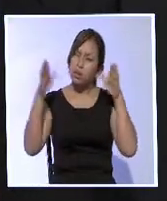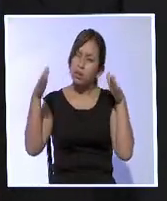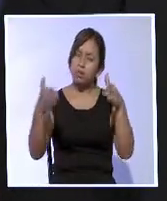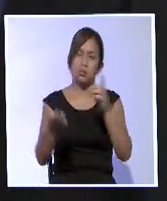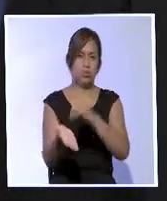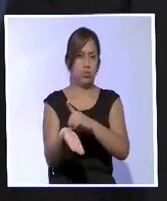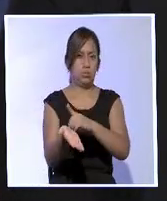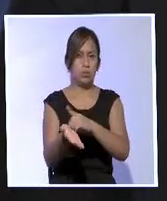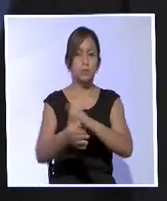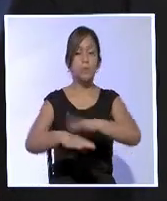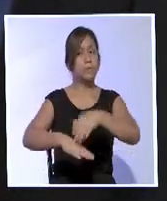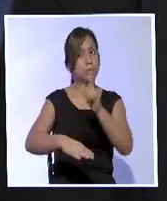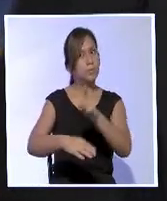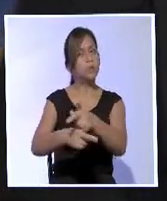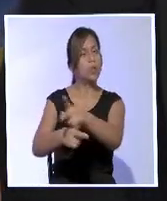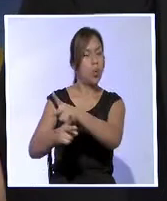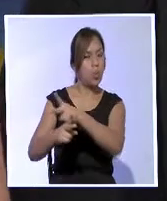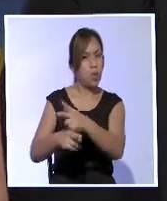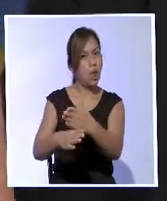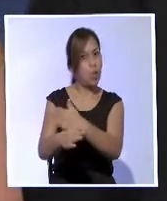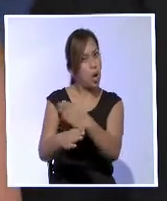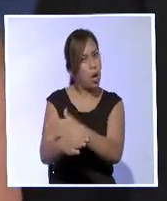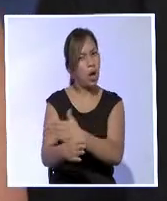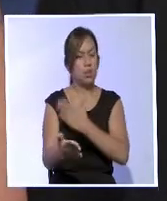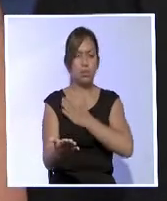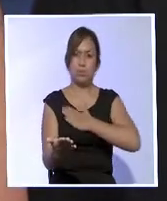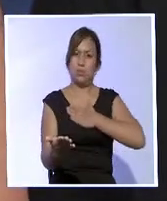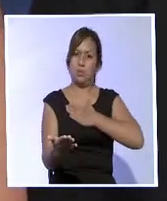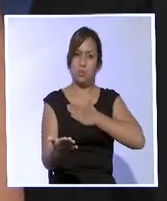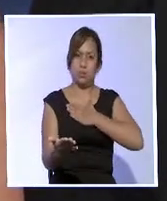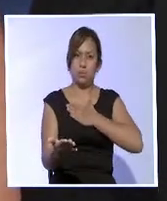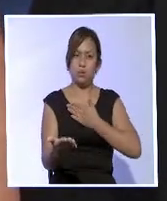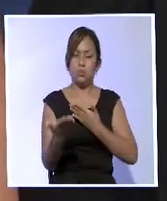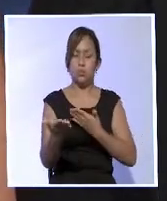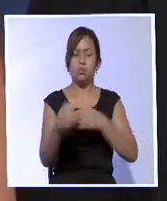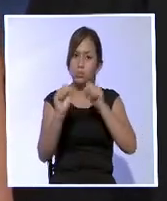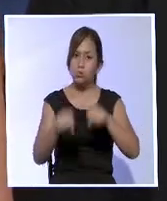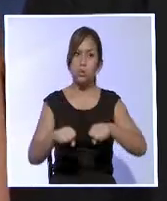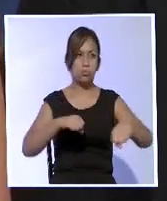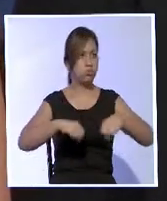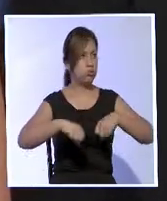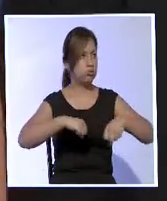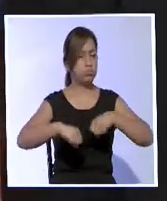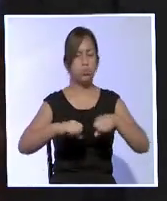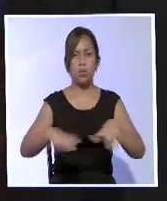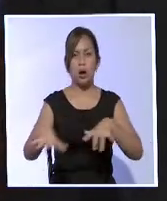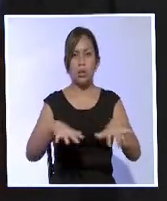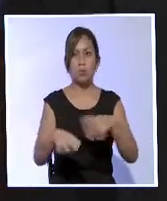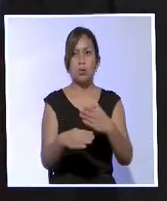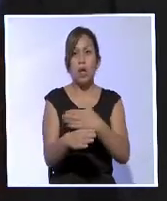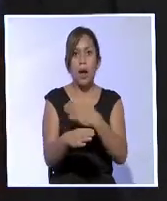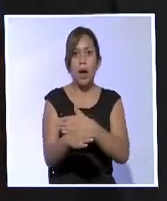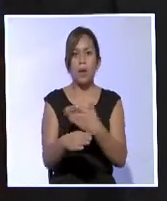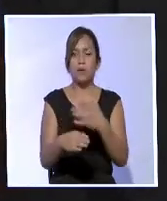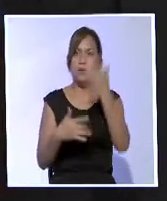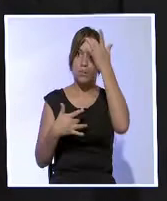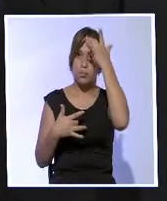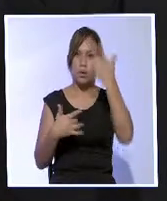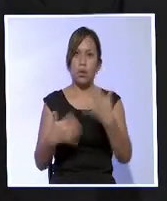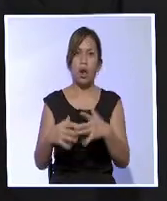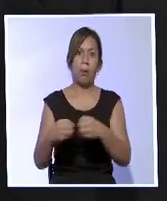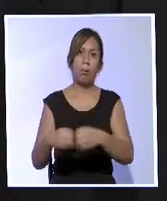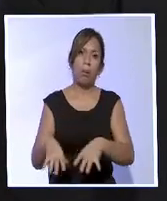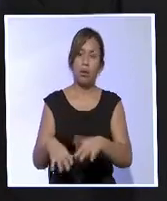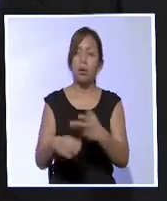de prevención por el cual el podemos intervenir con diferentes acciones para prevenir la enfermedad entre éstos tenemos a cuatro como les